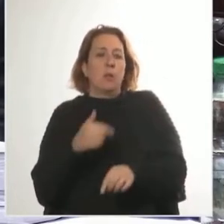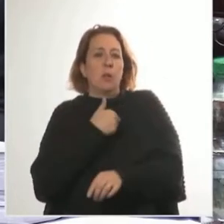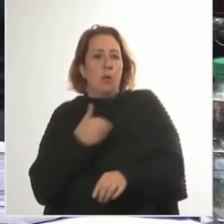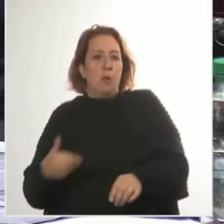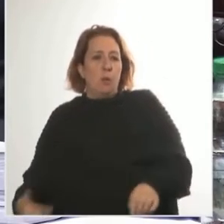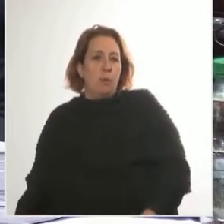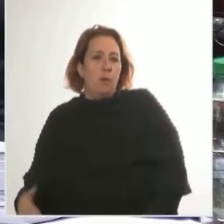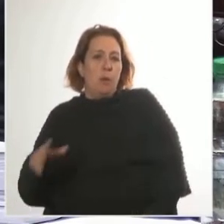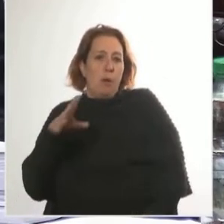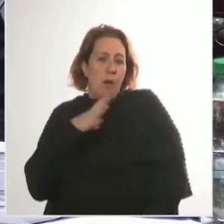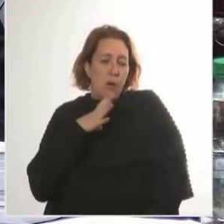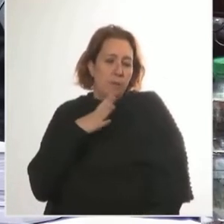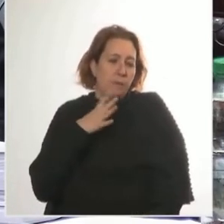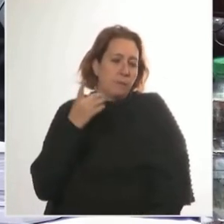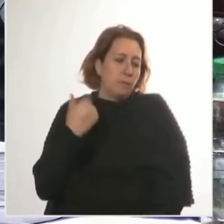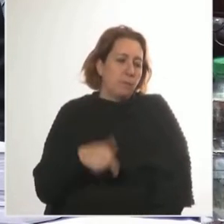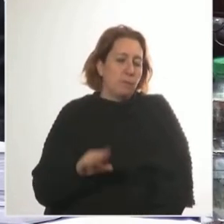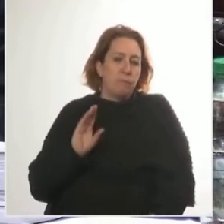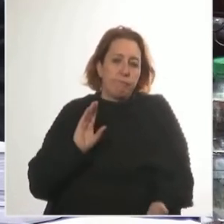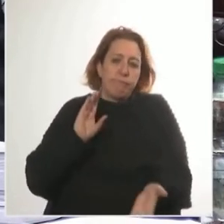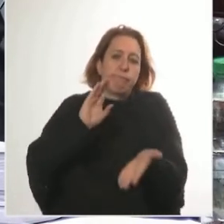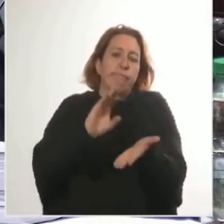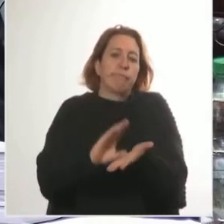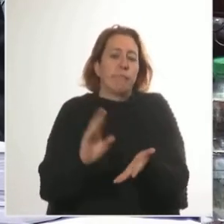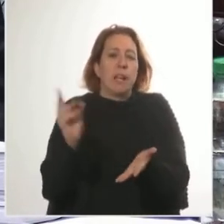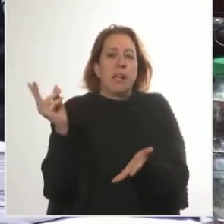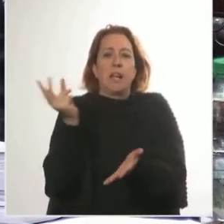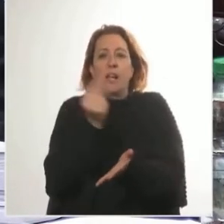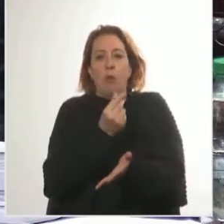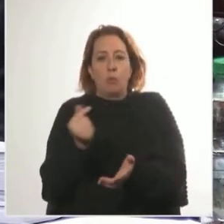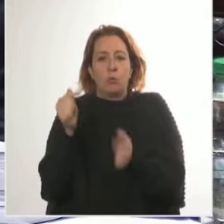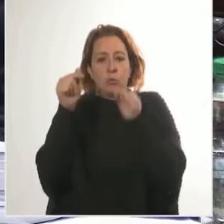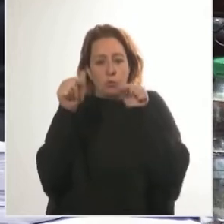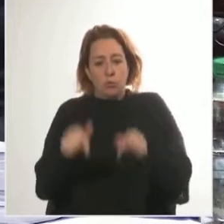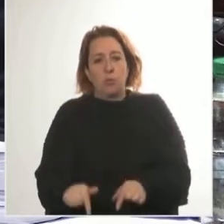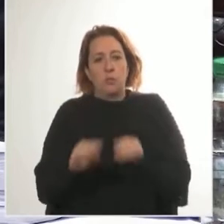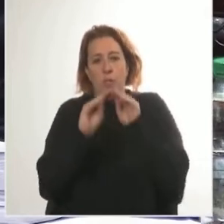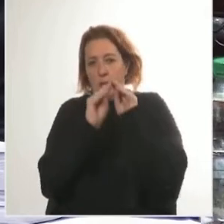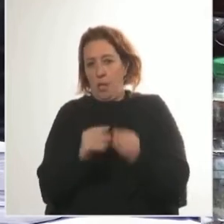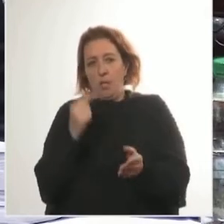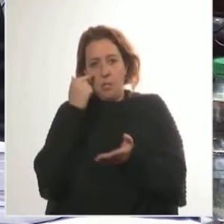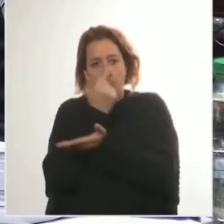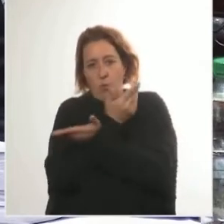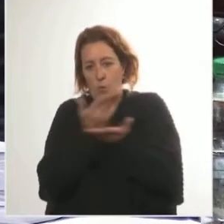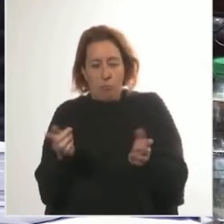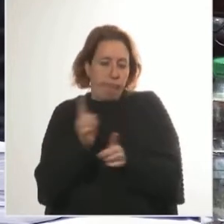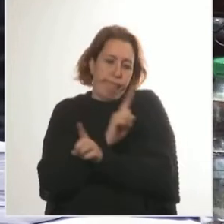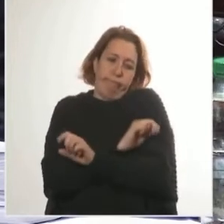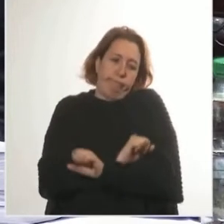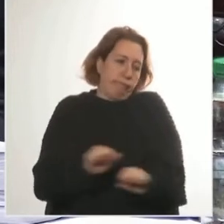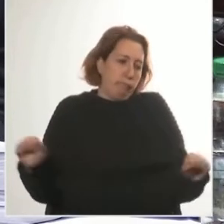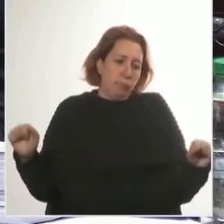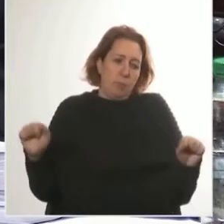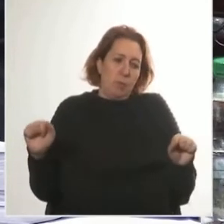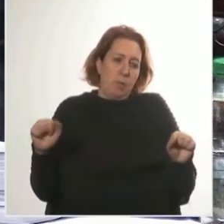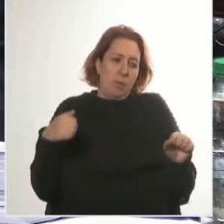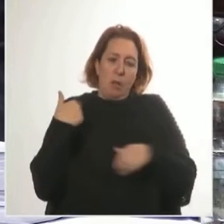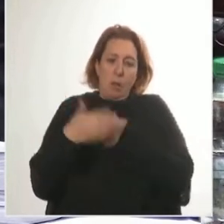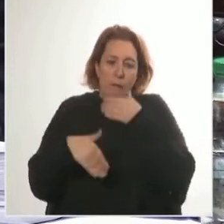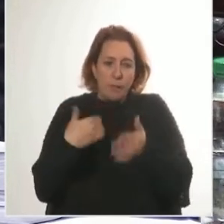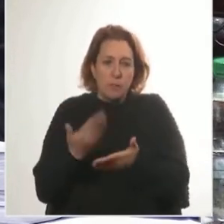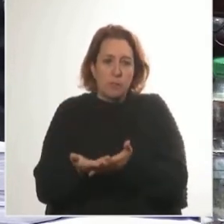mesa con las asignaciones de recursos que tiene esta rendición de cuentas. No es factible avanzar